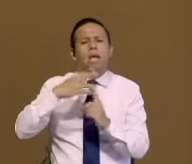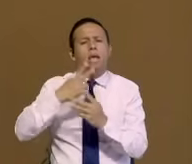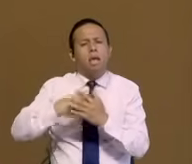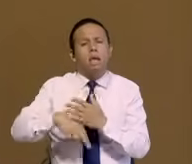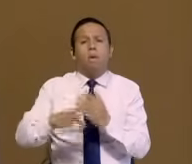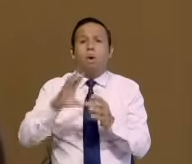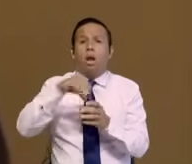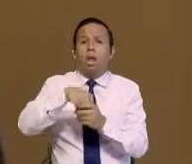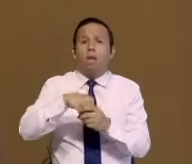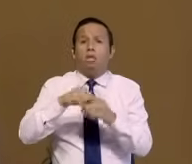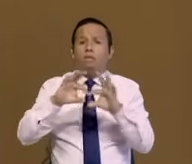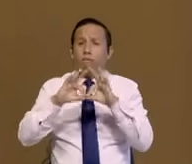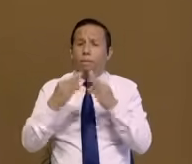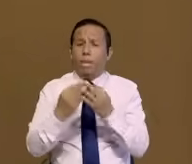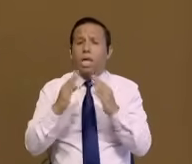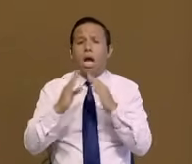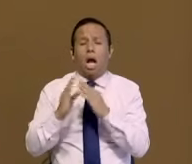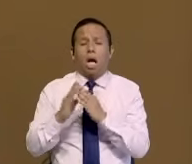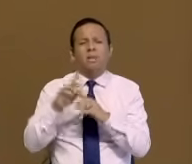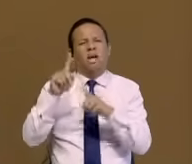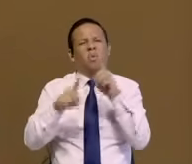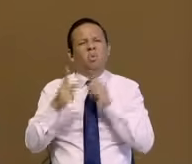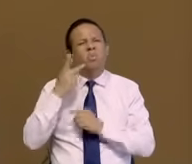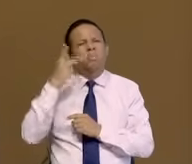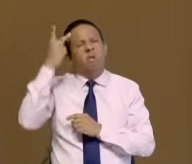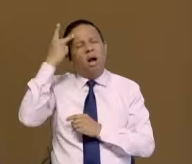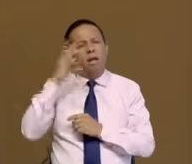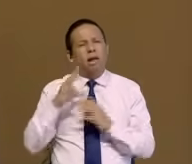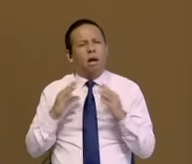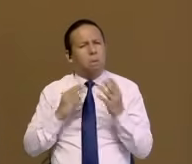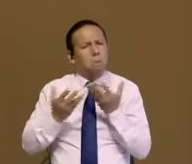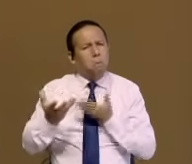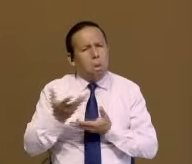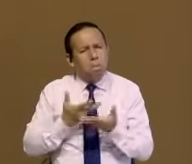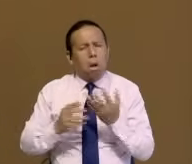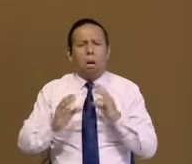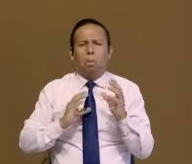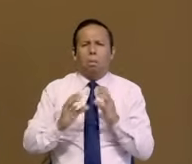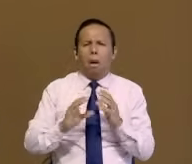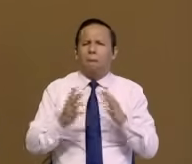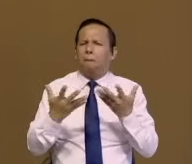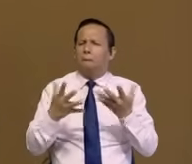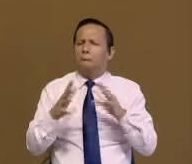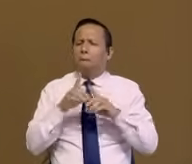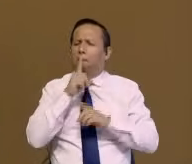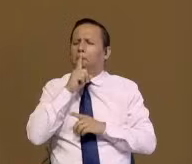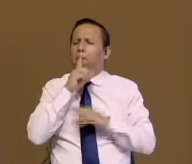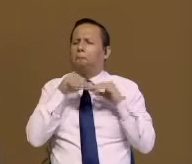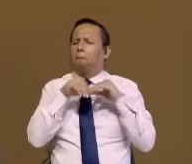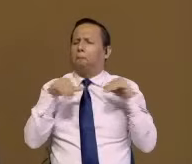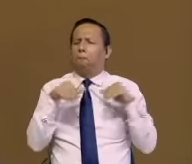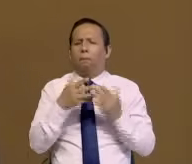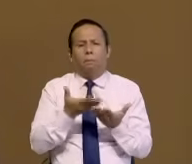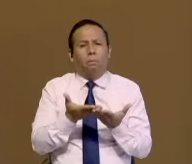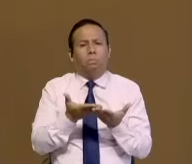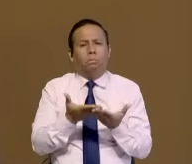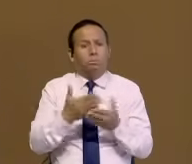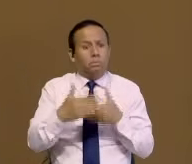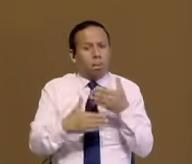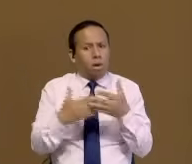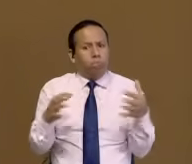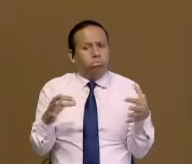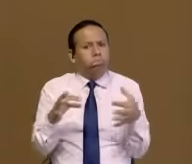hogares no existe la comunicación, no existe la relación directa de padres a hijos a fin de que se vaya creando